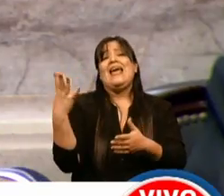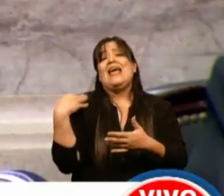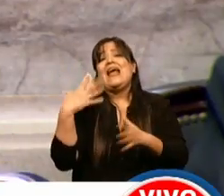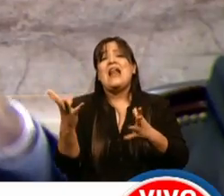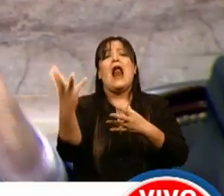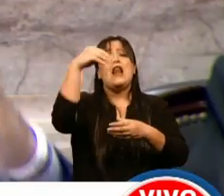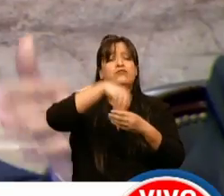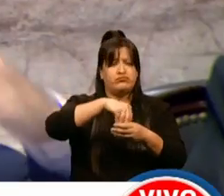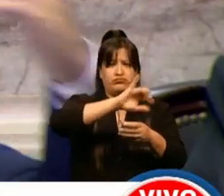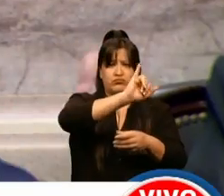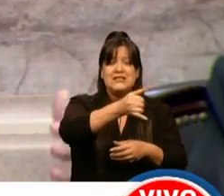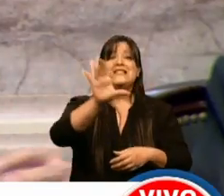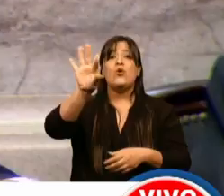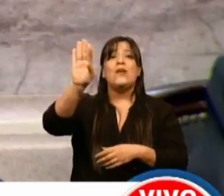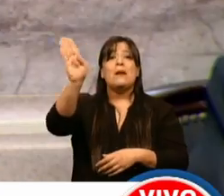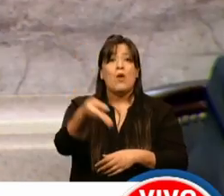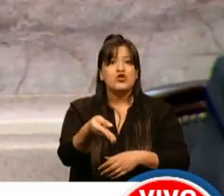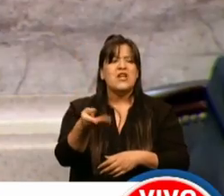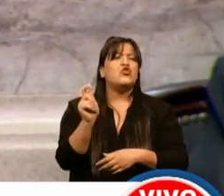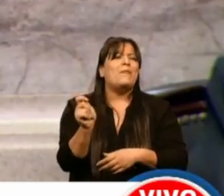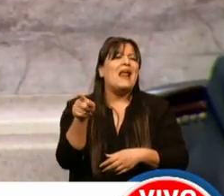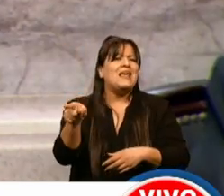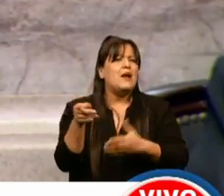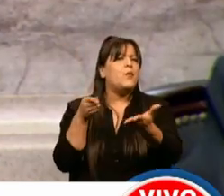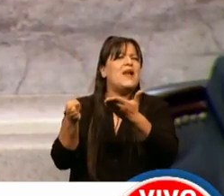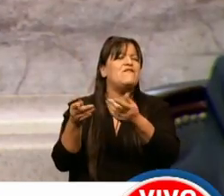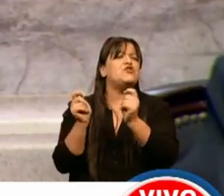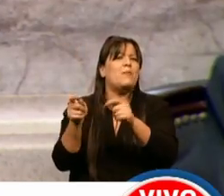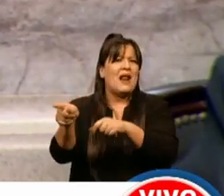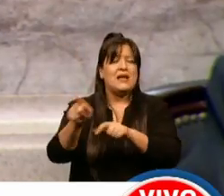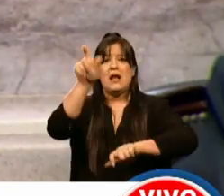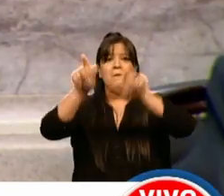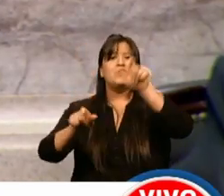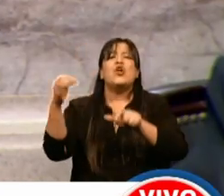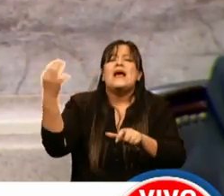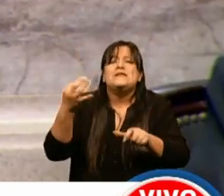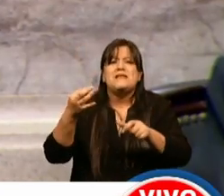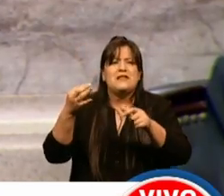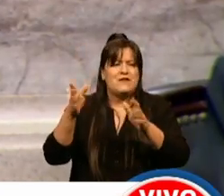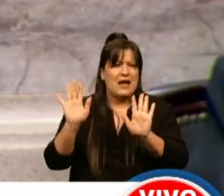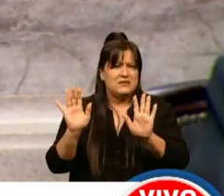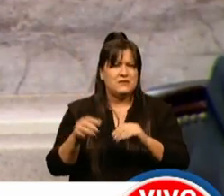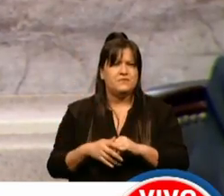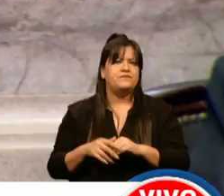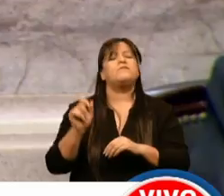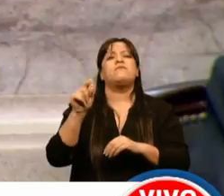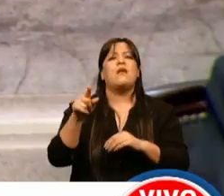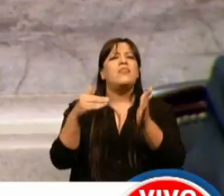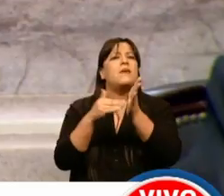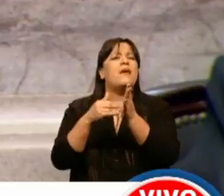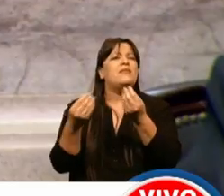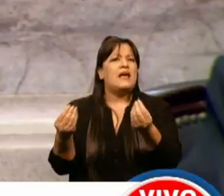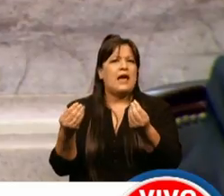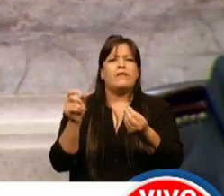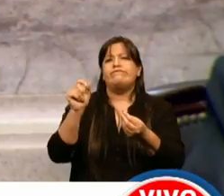y un 50% para personas específicas de acuerdo a